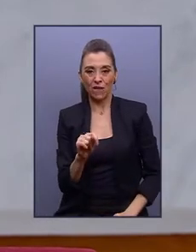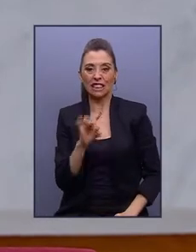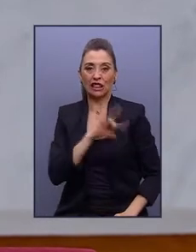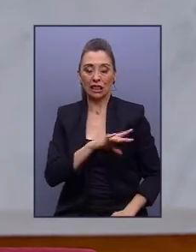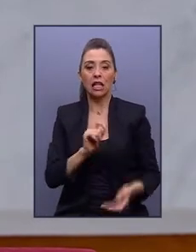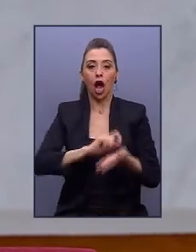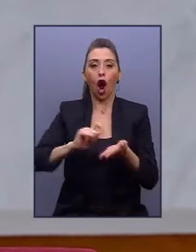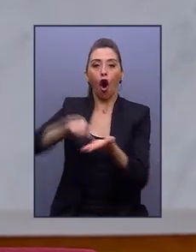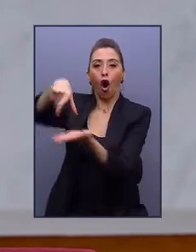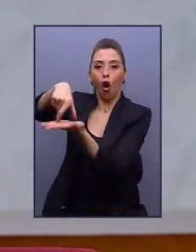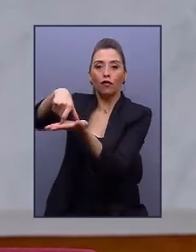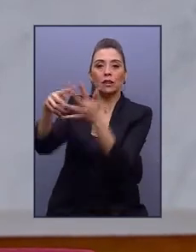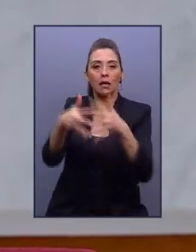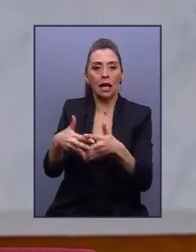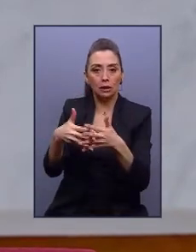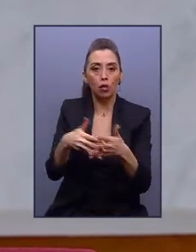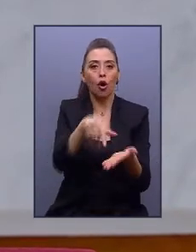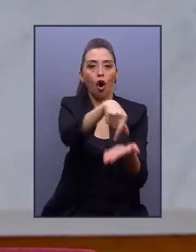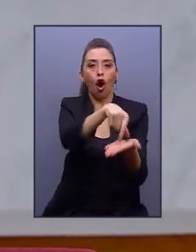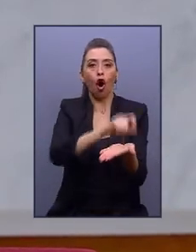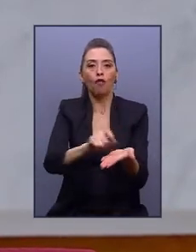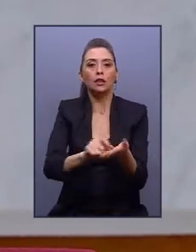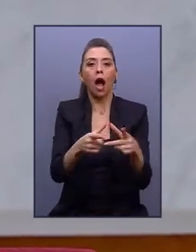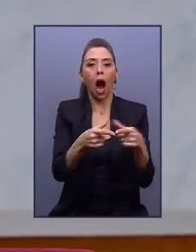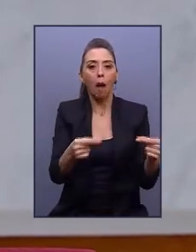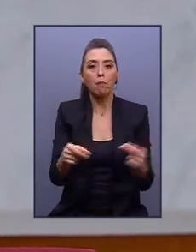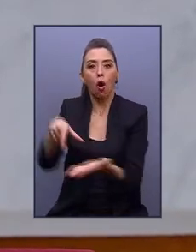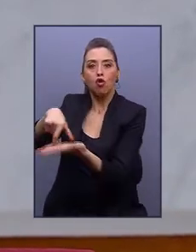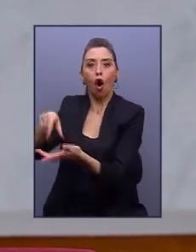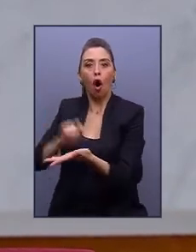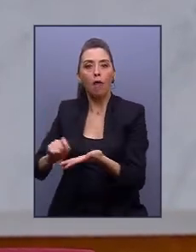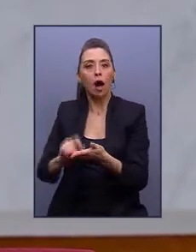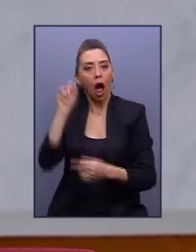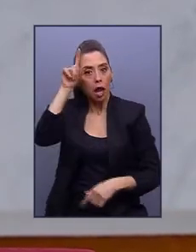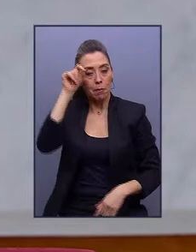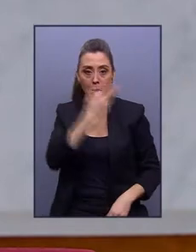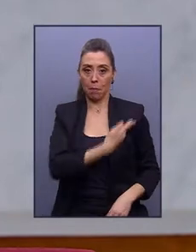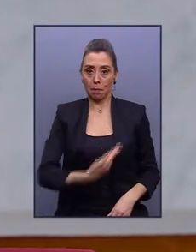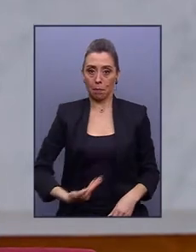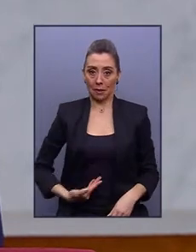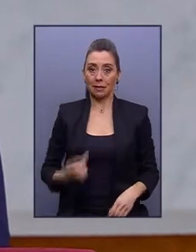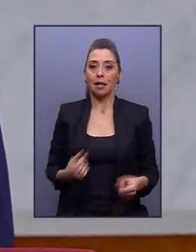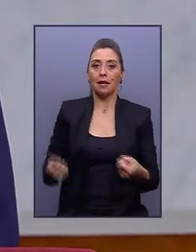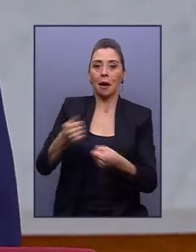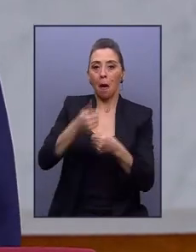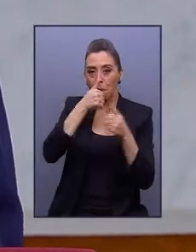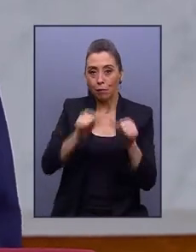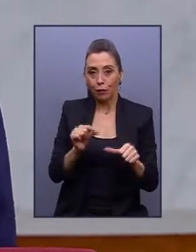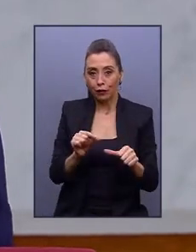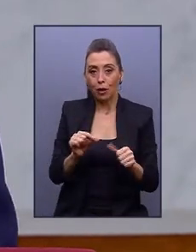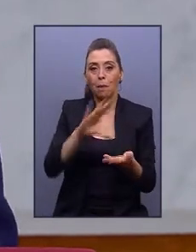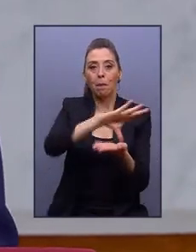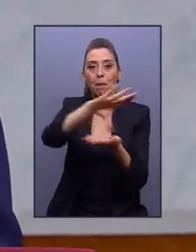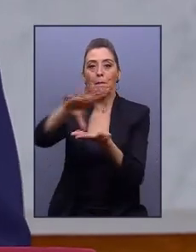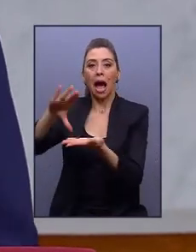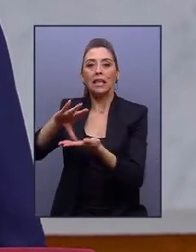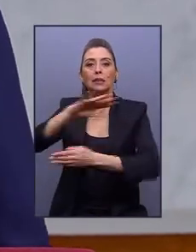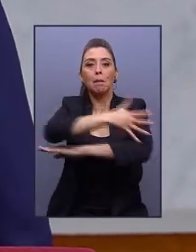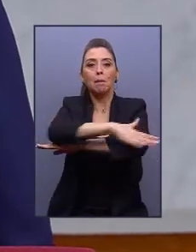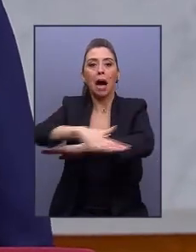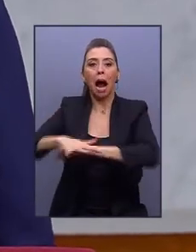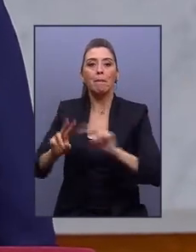abrirá oficinas en Estados Unidos, Japón y Alemania. Desde la presidencia pro tempore de la Alianza del Pacífico que ejercemos este